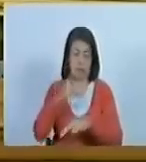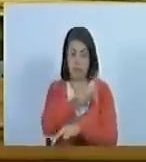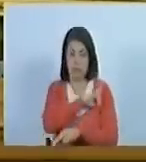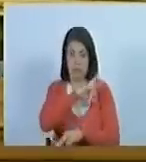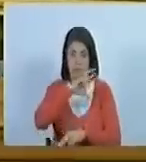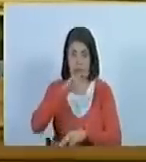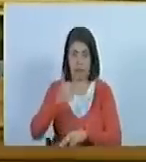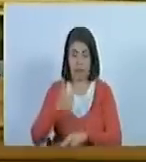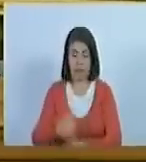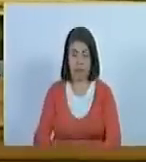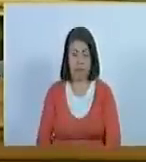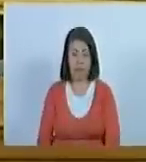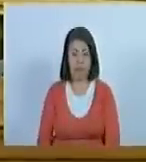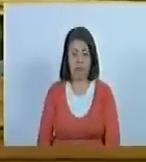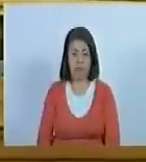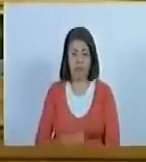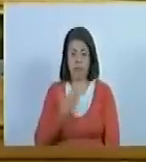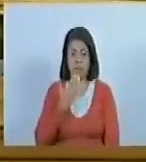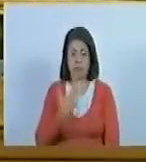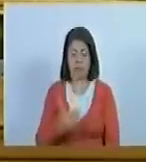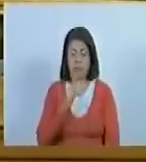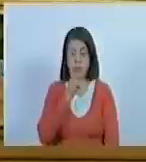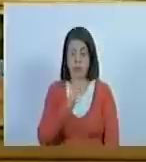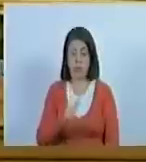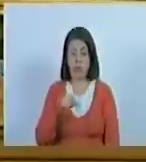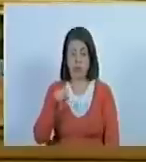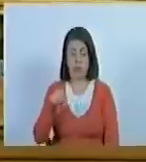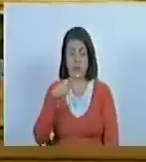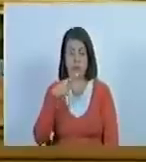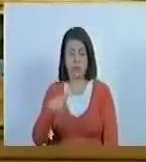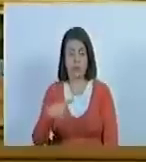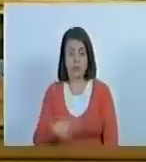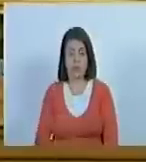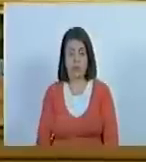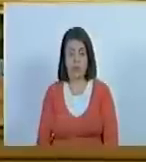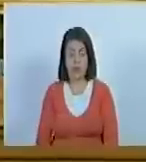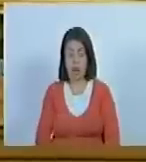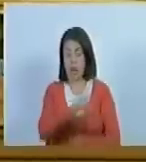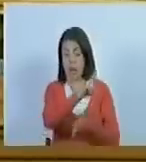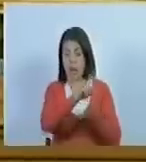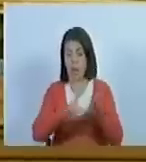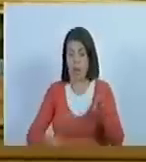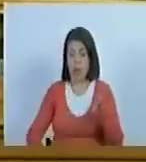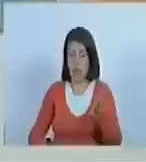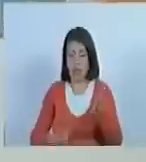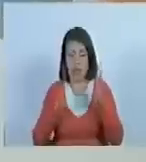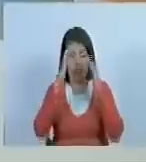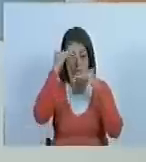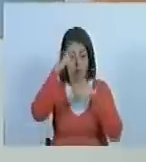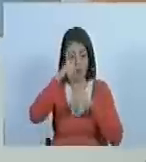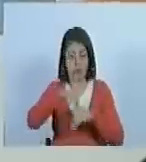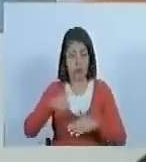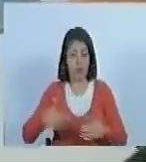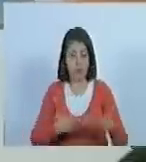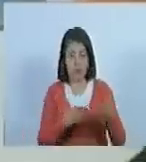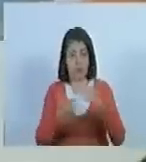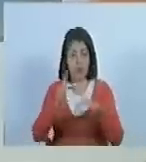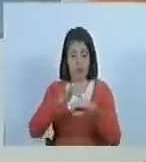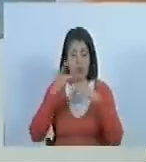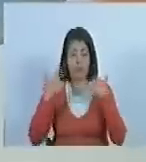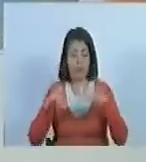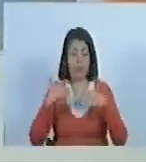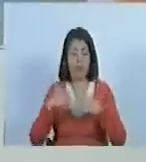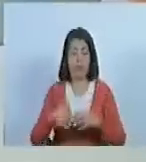directiva solicitó información al respecto. Aquí está el listado de pacientes atendidos en el servicio de